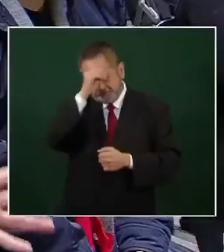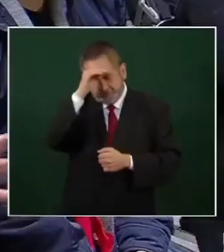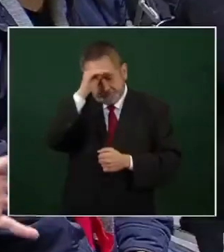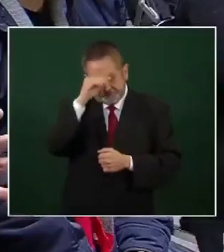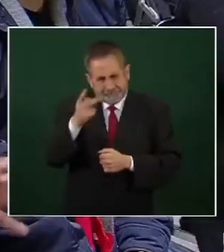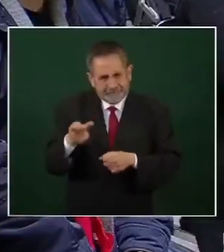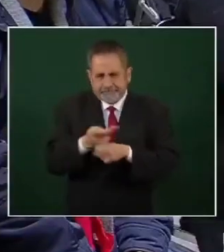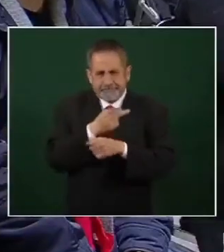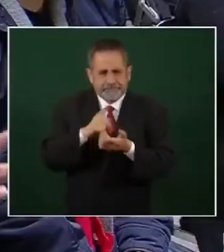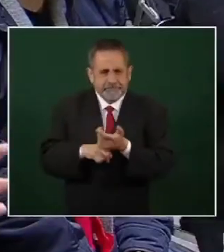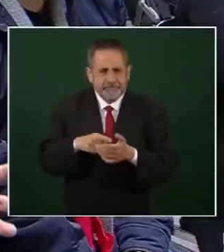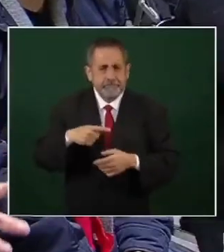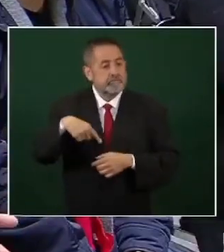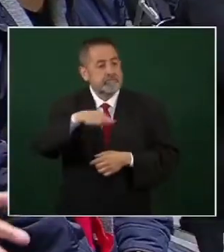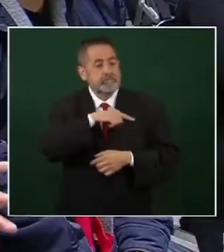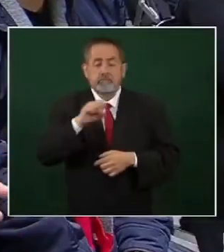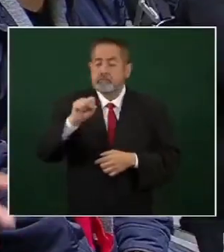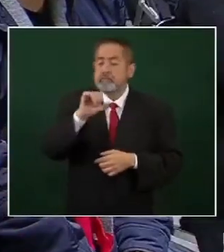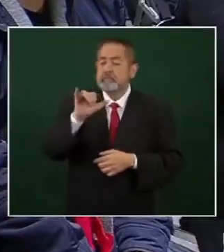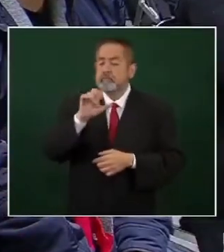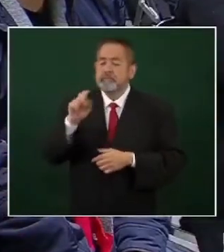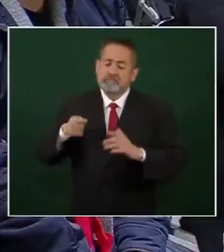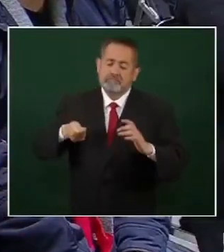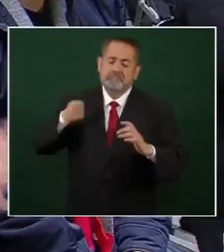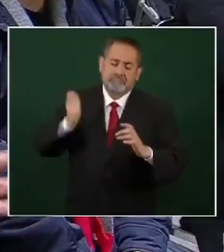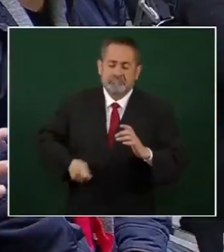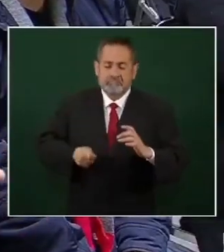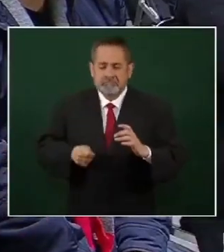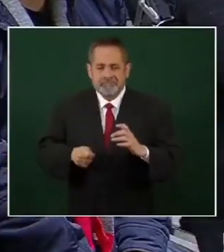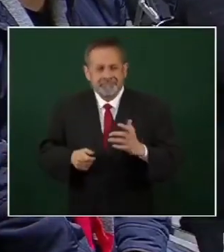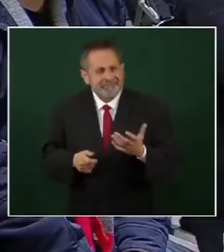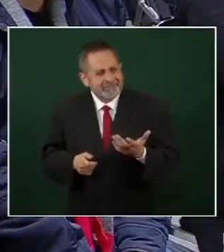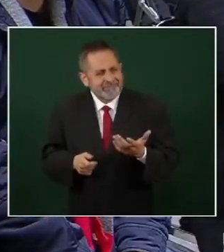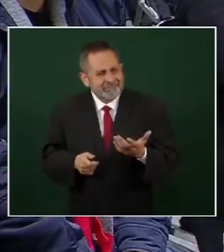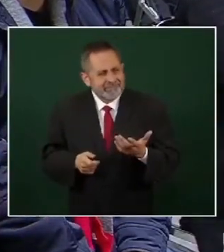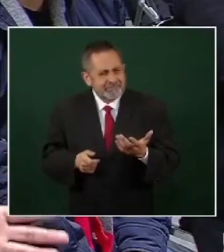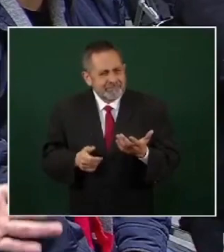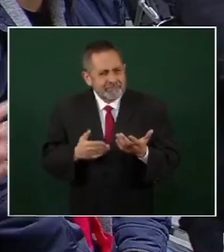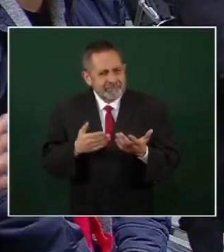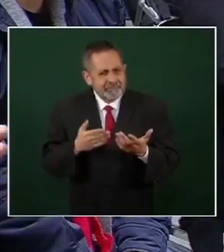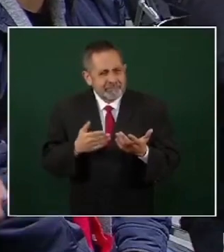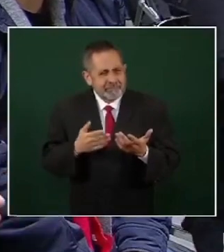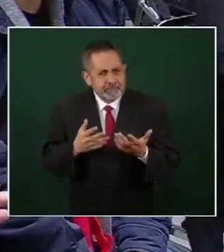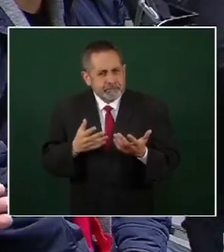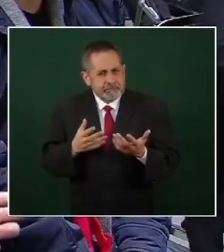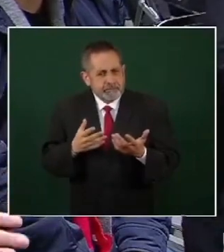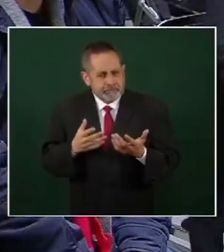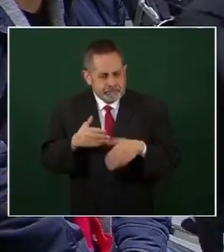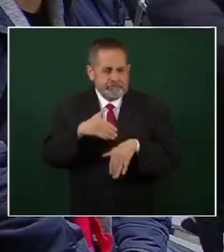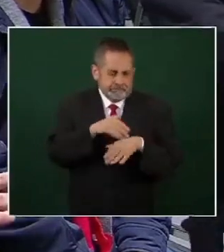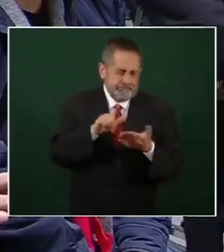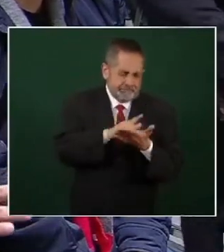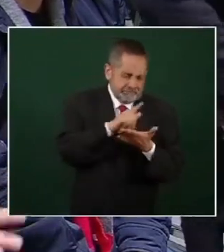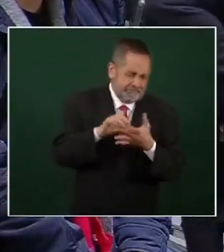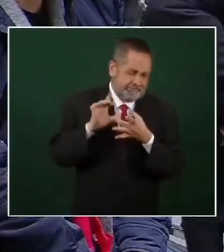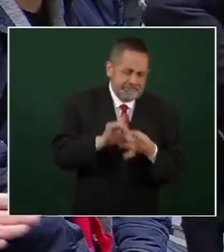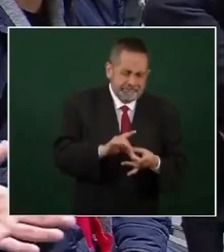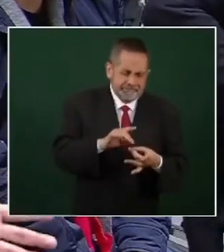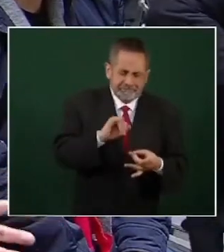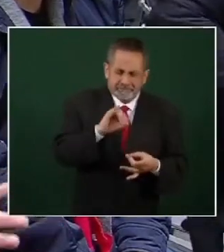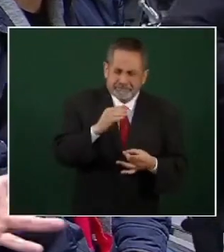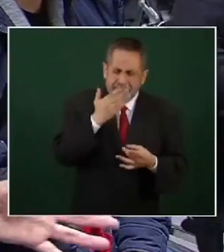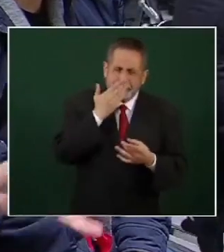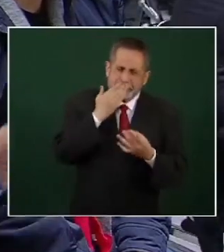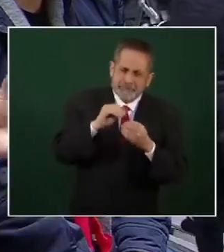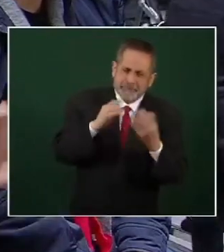si este tipo de decisiones de la Corte están apegadas, me queda claro, a derecho, pero